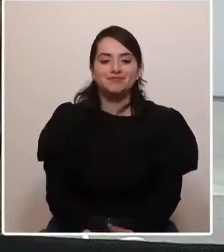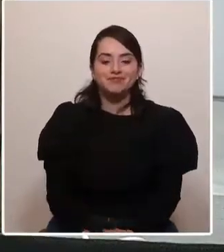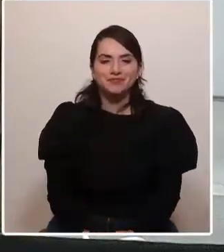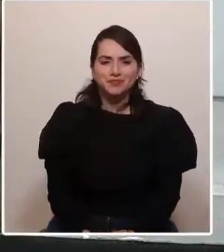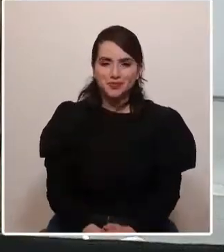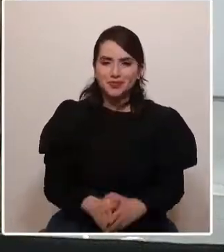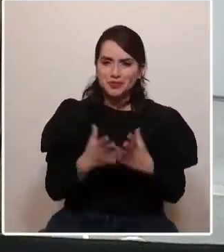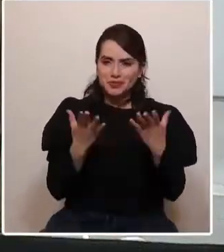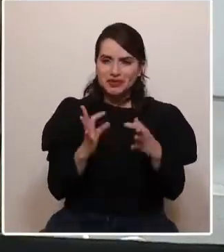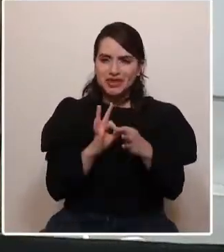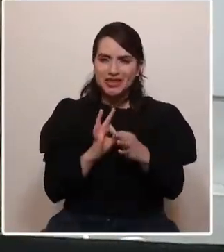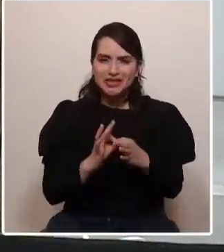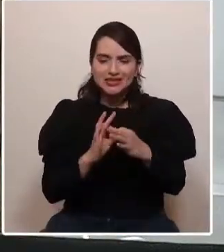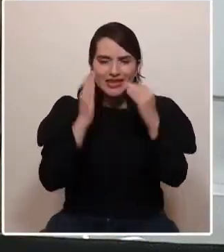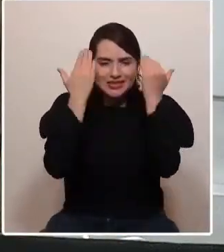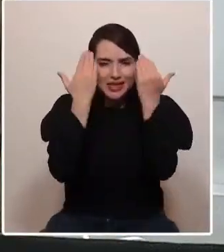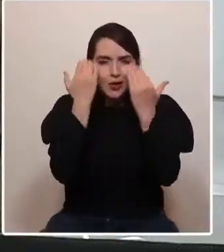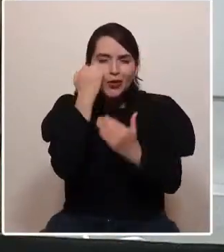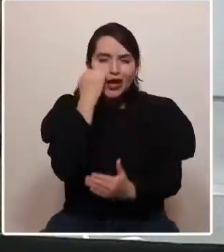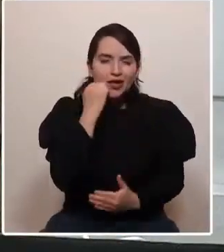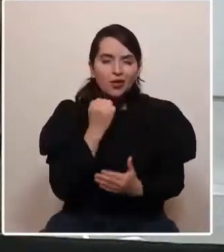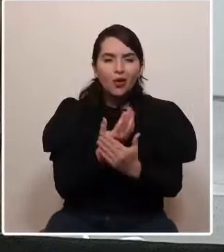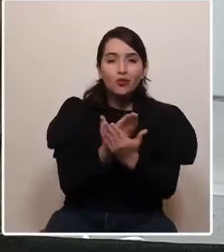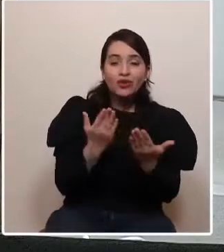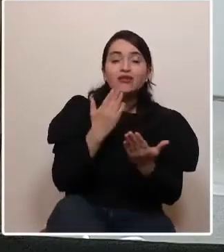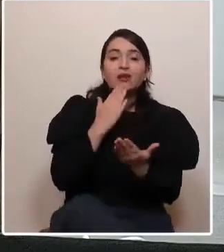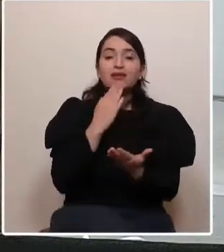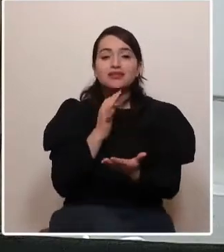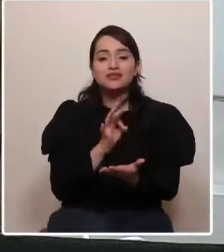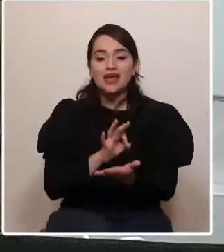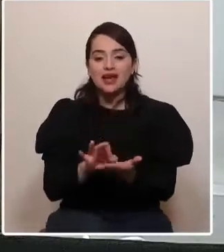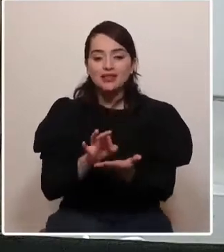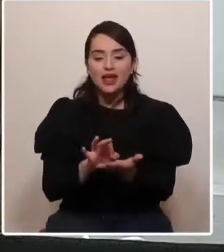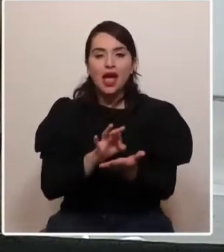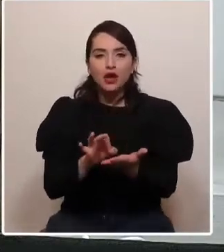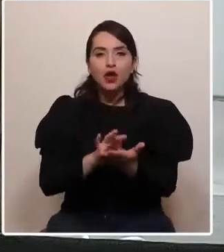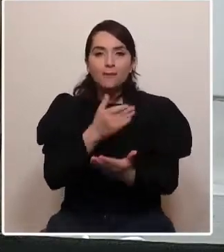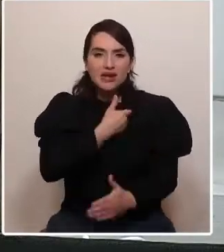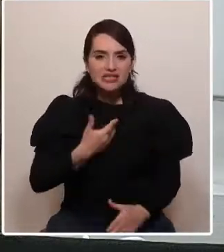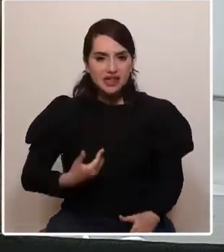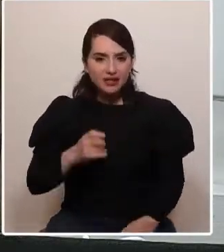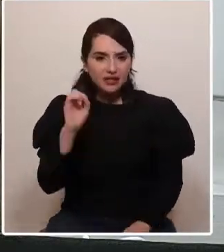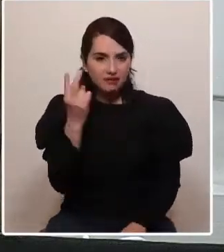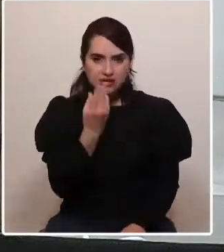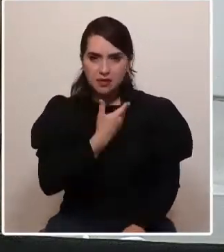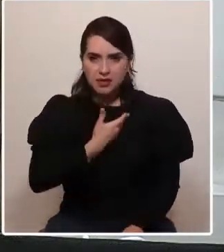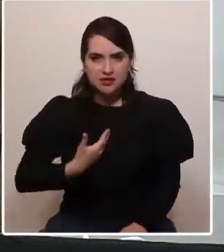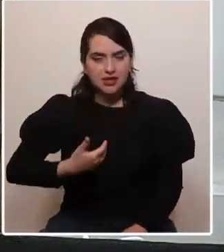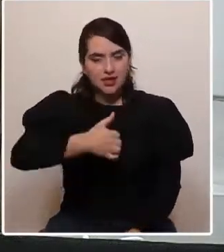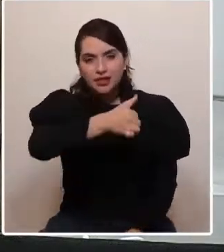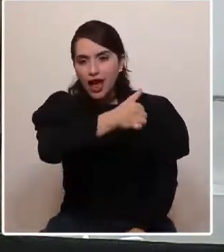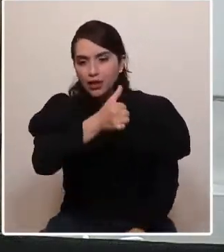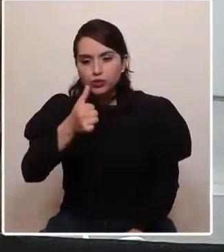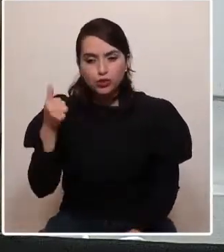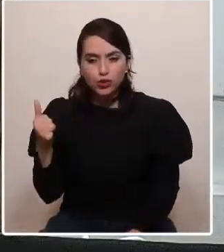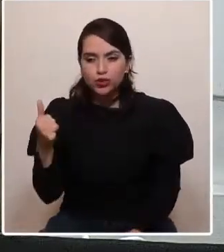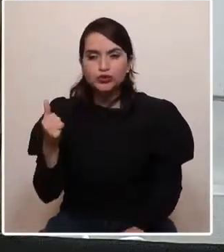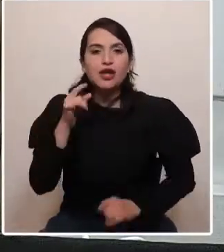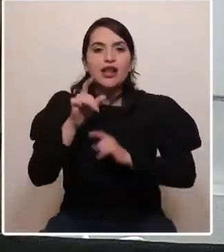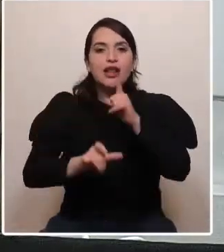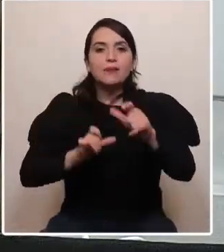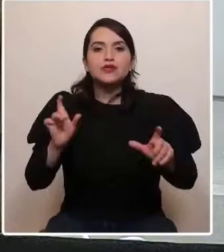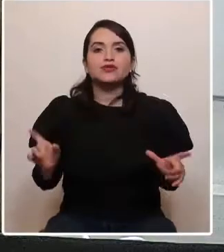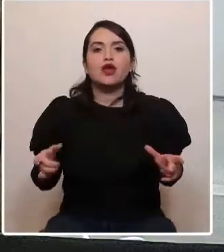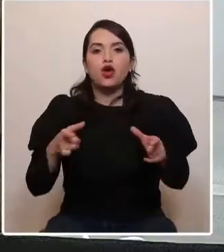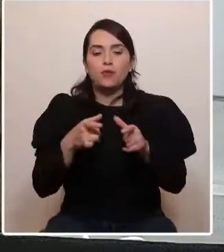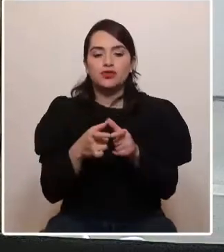Muchas gracias. Saludarle afectuosamente a usted, a los secretarios, a la presidenta, al vicepresidente y a todos los miembros de esta convención y, por